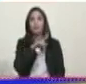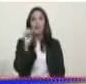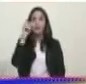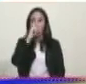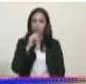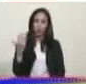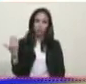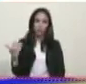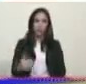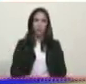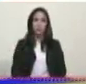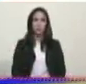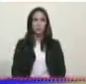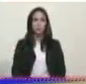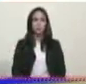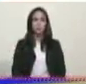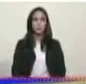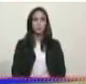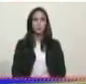años.